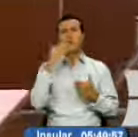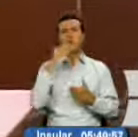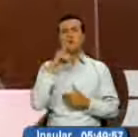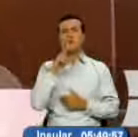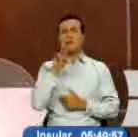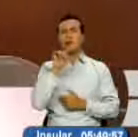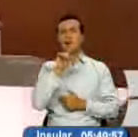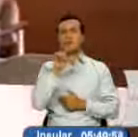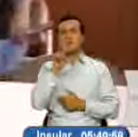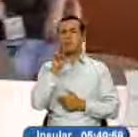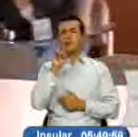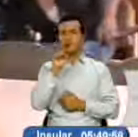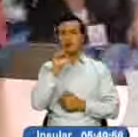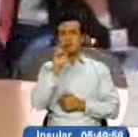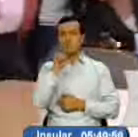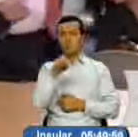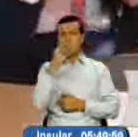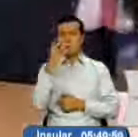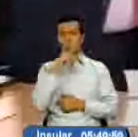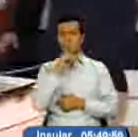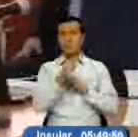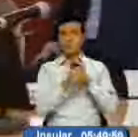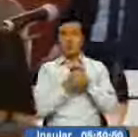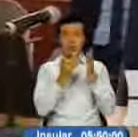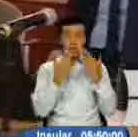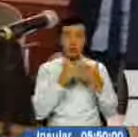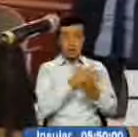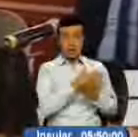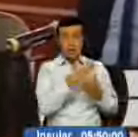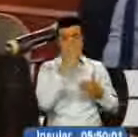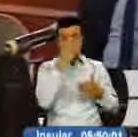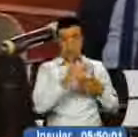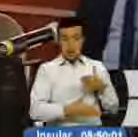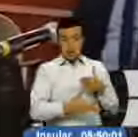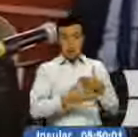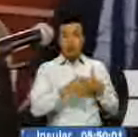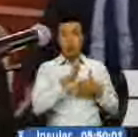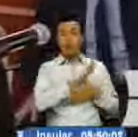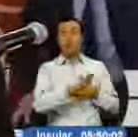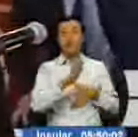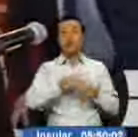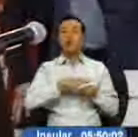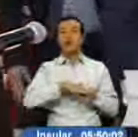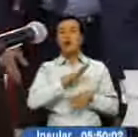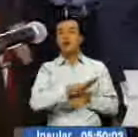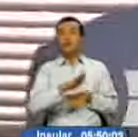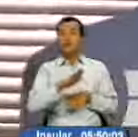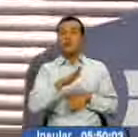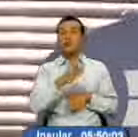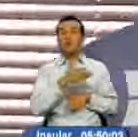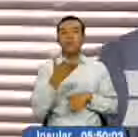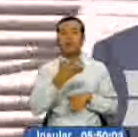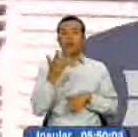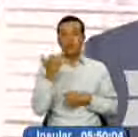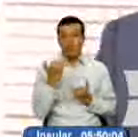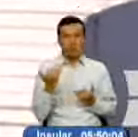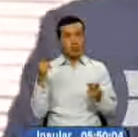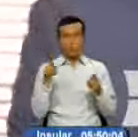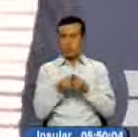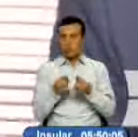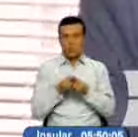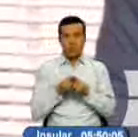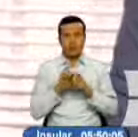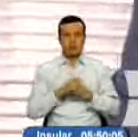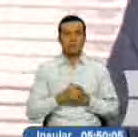En 2014, por ejemplo, permaneció en la clandestinidad hasta que prescriba la sentencia que por el delito de infamias fue dictada en su contra. Y esta ocasión no ha sido la